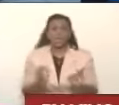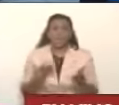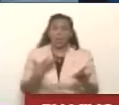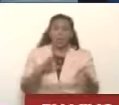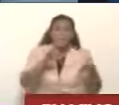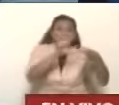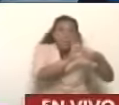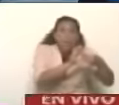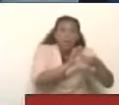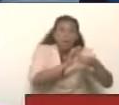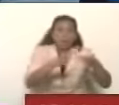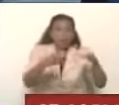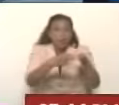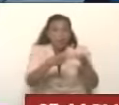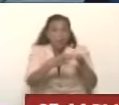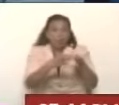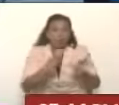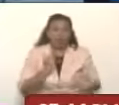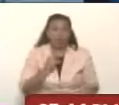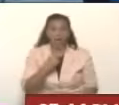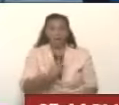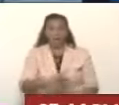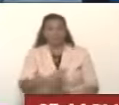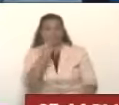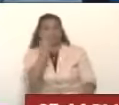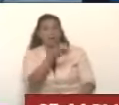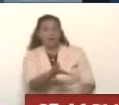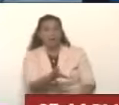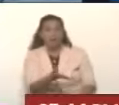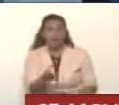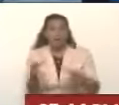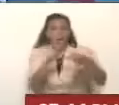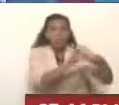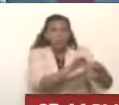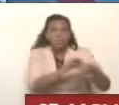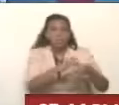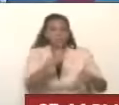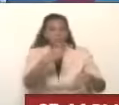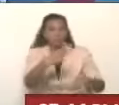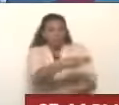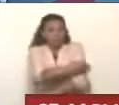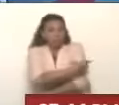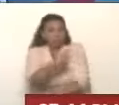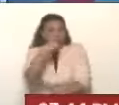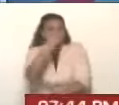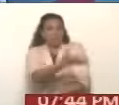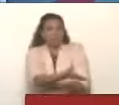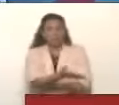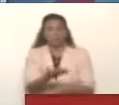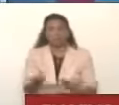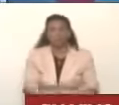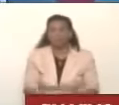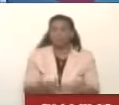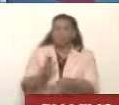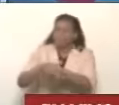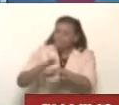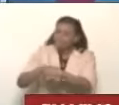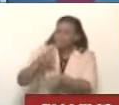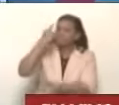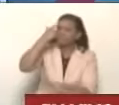derecha no es cualquier cosa. Yo te puedo decir con